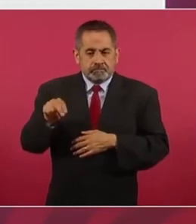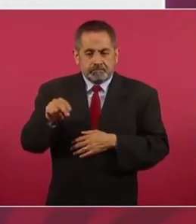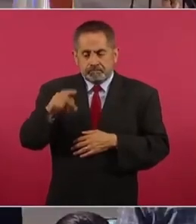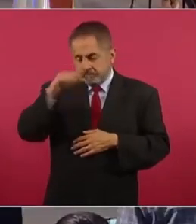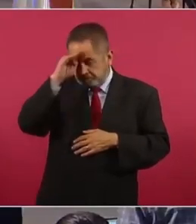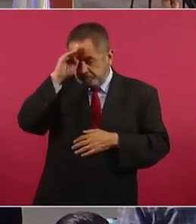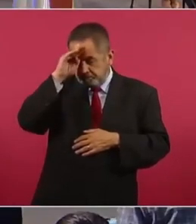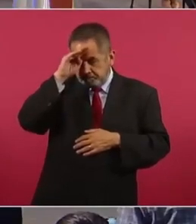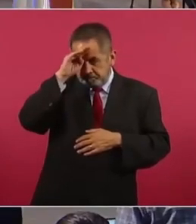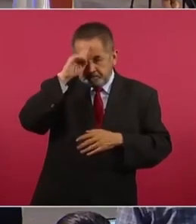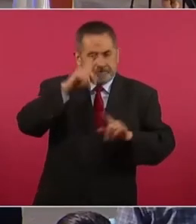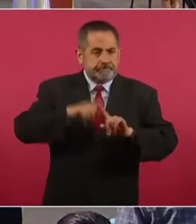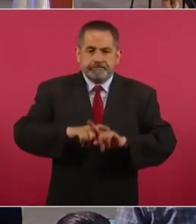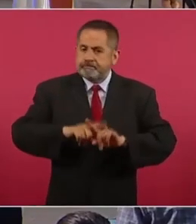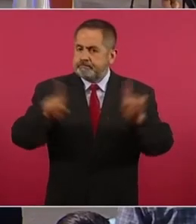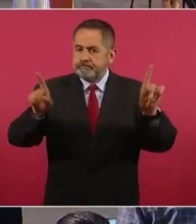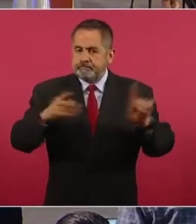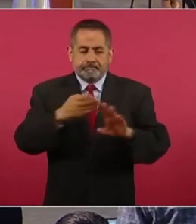distinta.